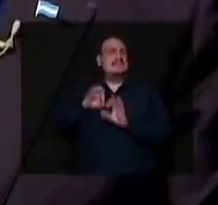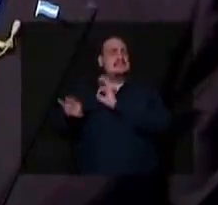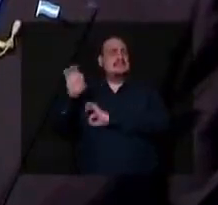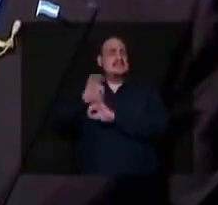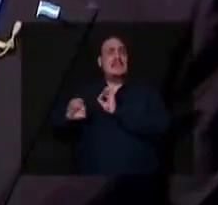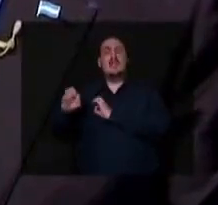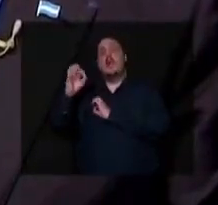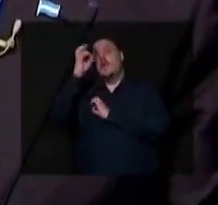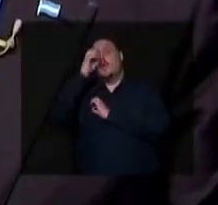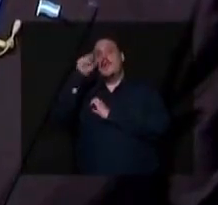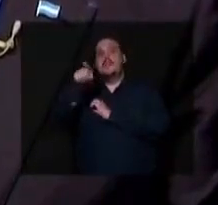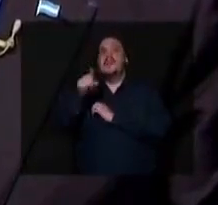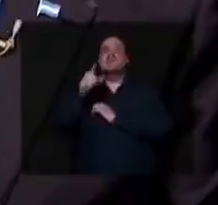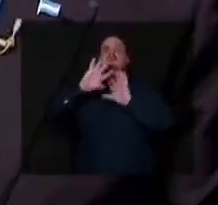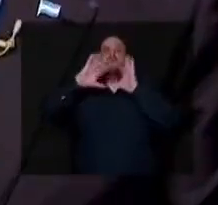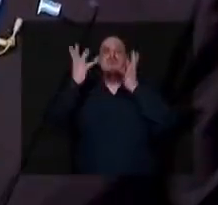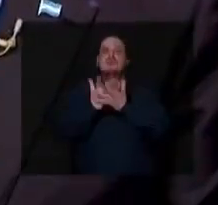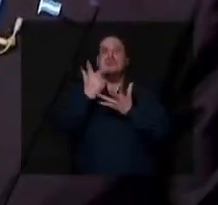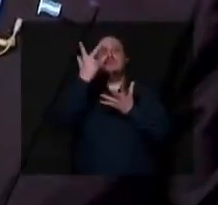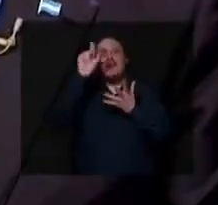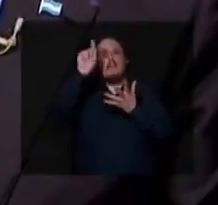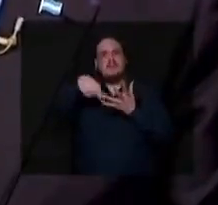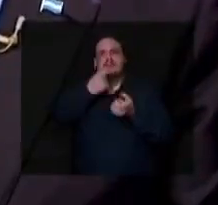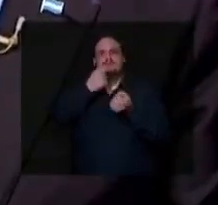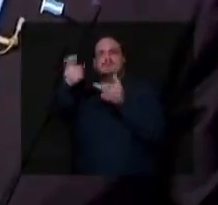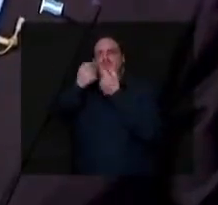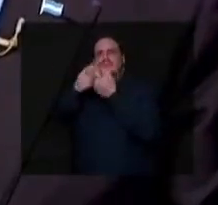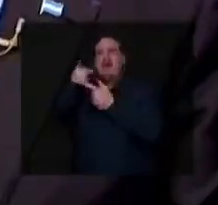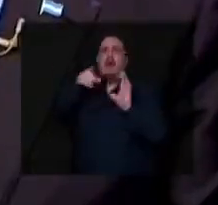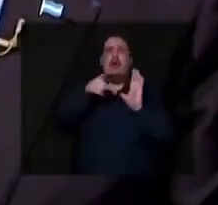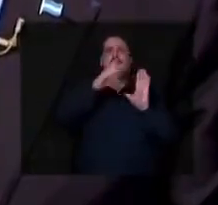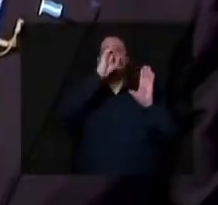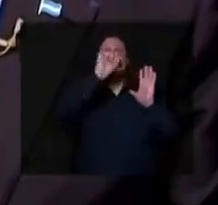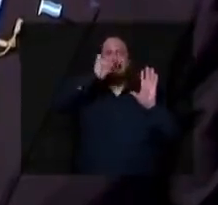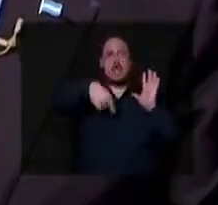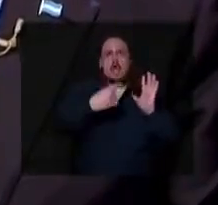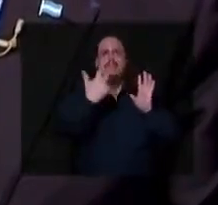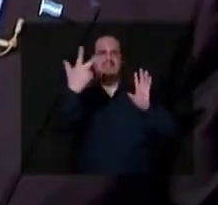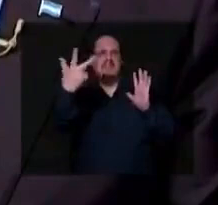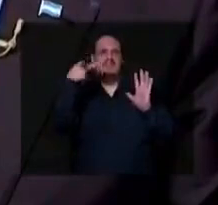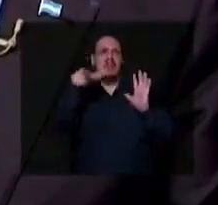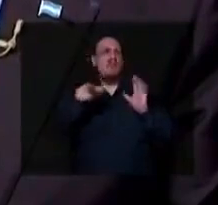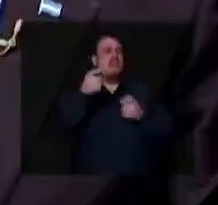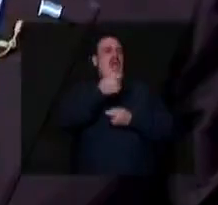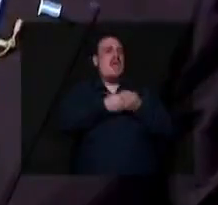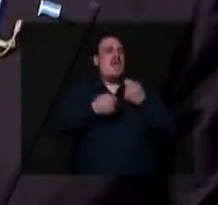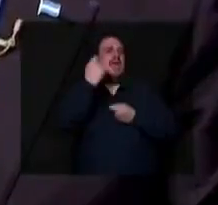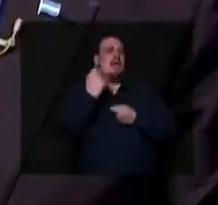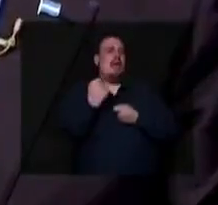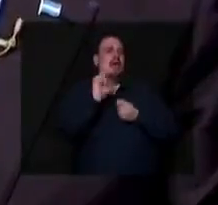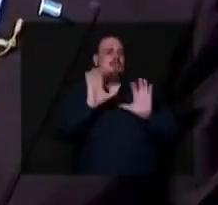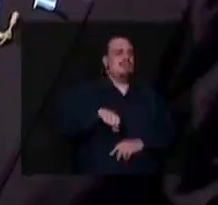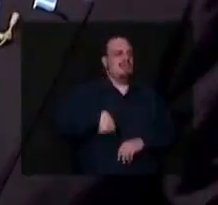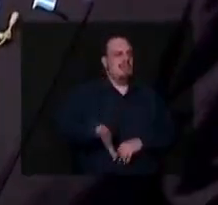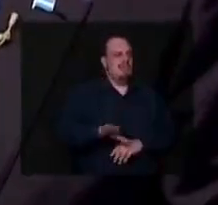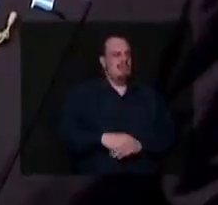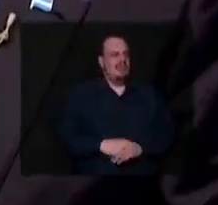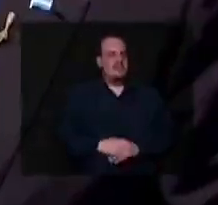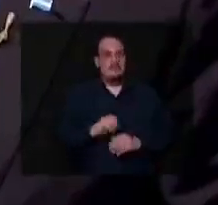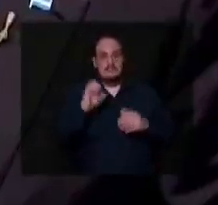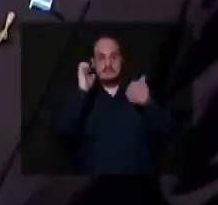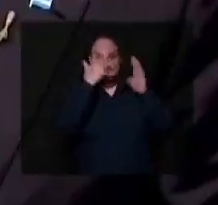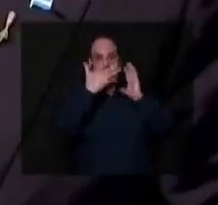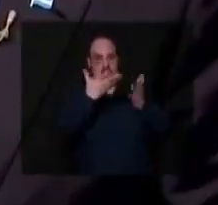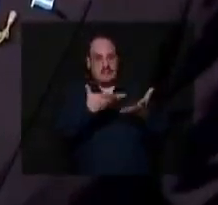tenido un juicio que había impactado mucho en la sociedad y Y creo que eso también nos ayudó para tener